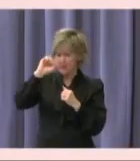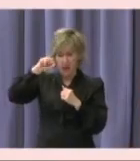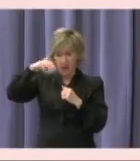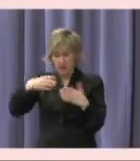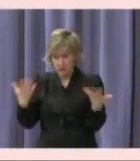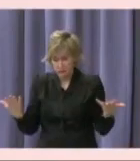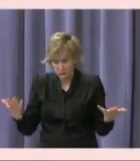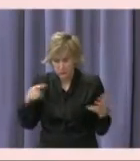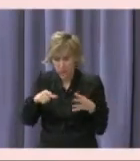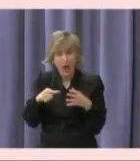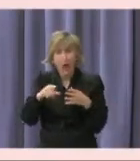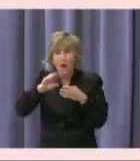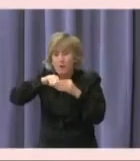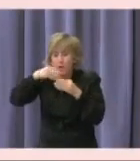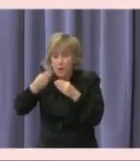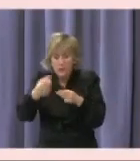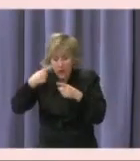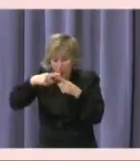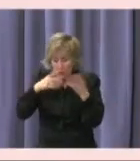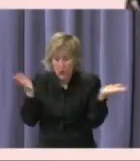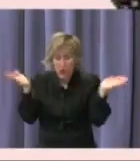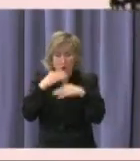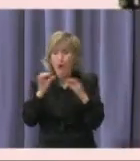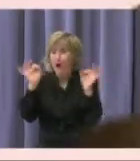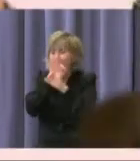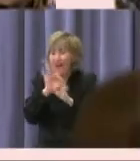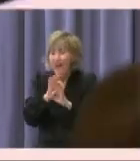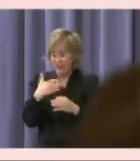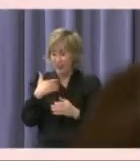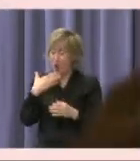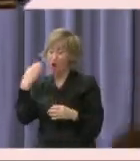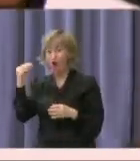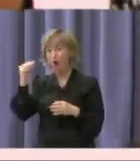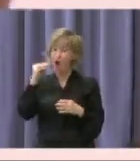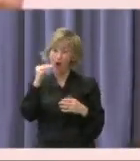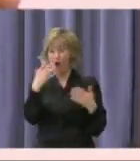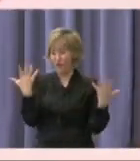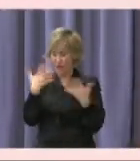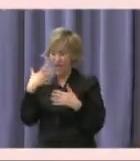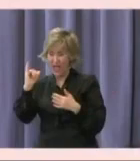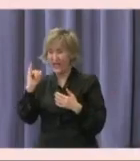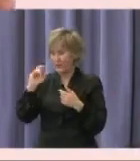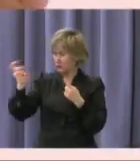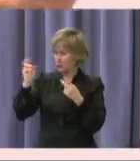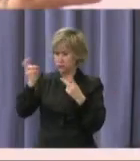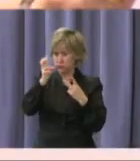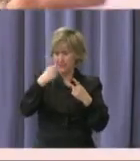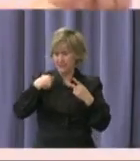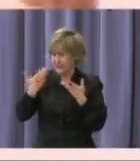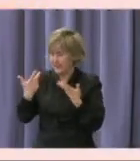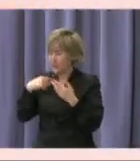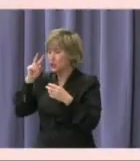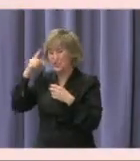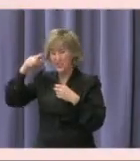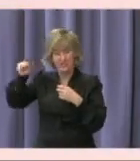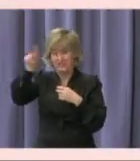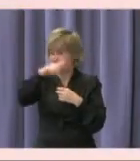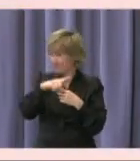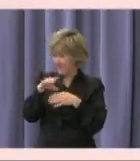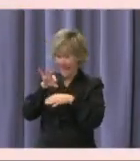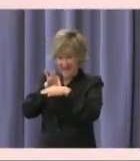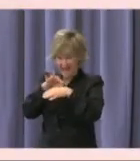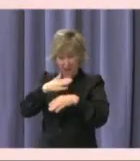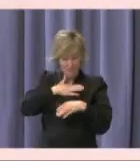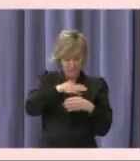material. ¿Cómo se van a leer? Es que yo tengo un niño adolescente, bueno, y el tercero, sí, que he pasado por tres. Y yo sé que no se iban a leer una guía de las mías que